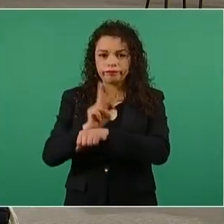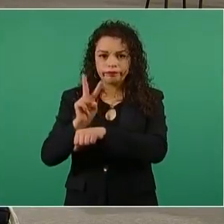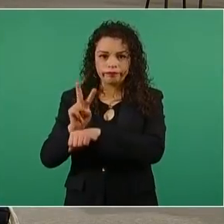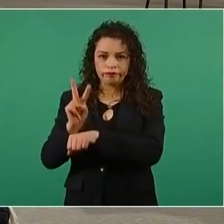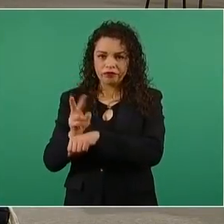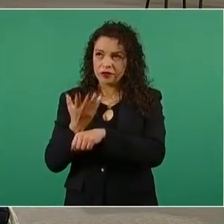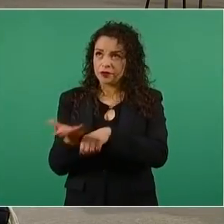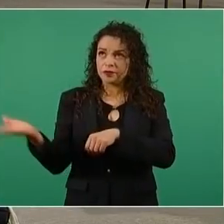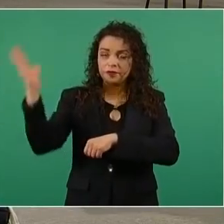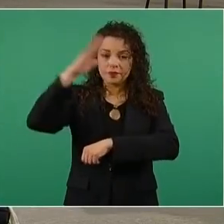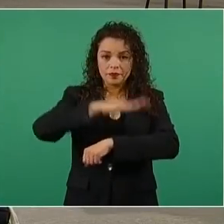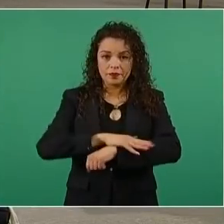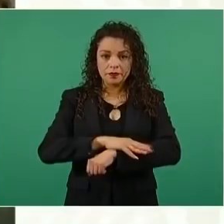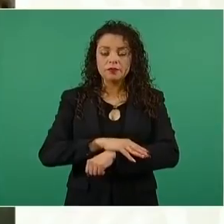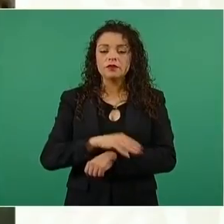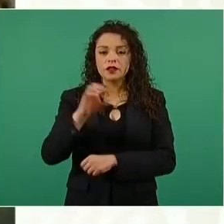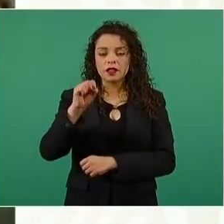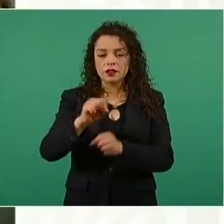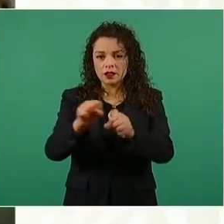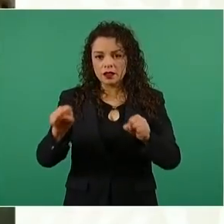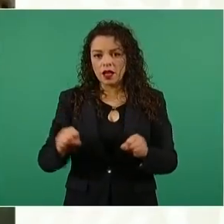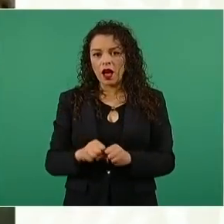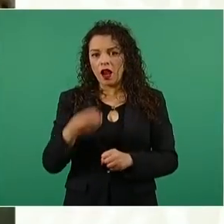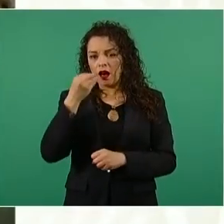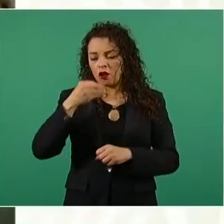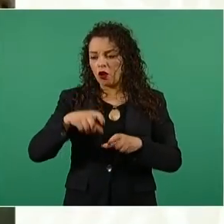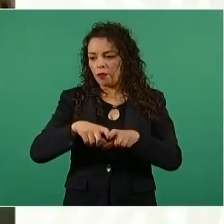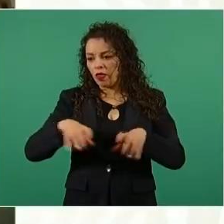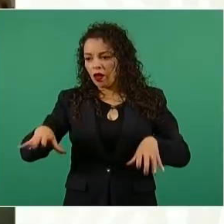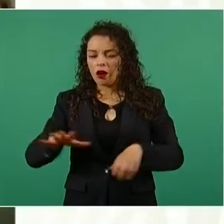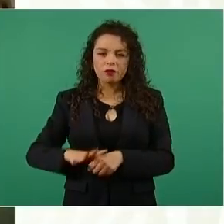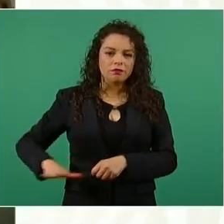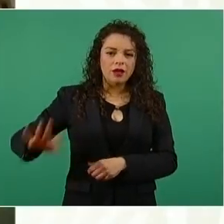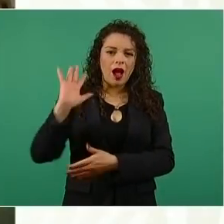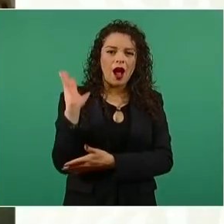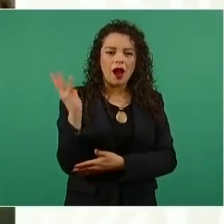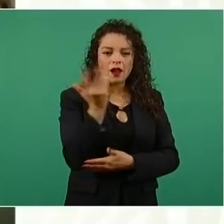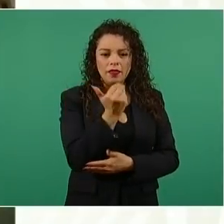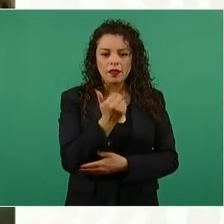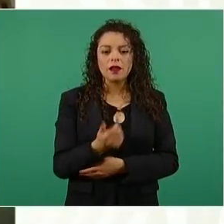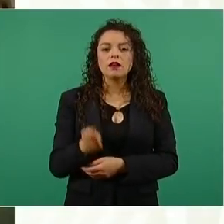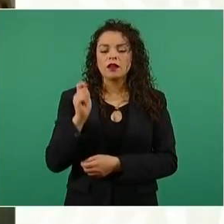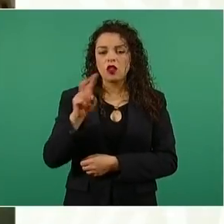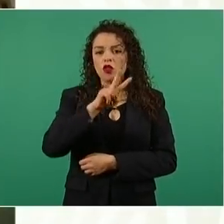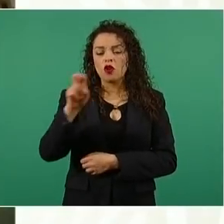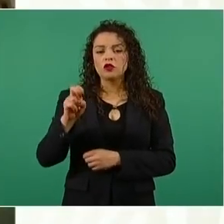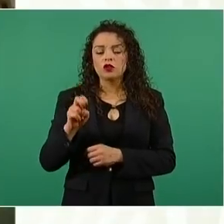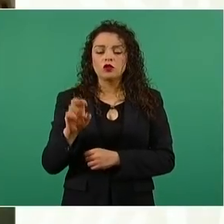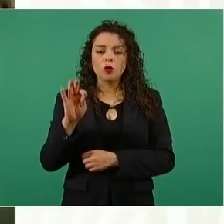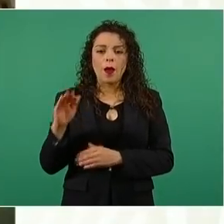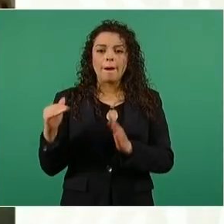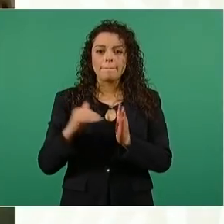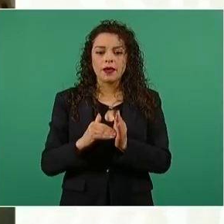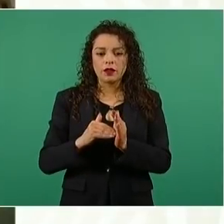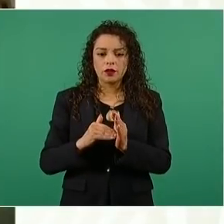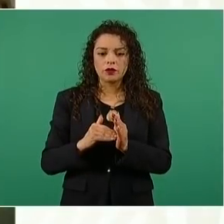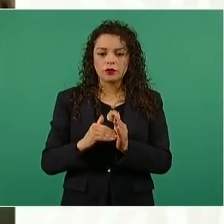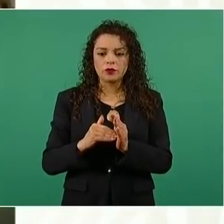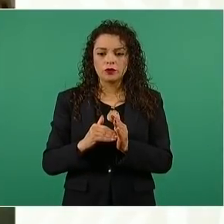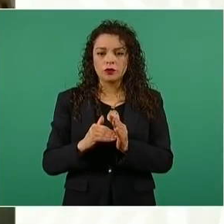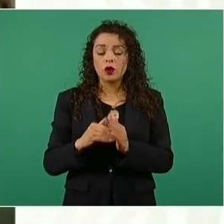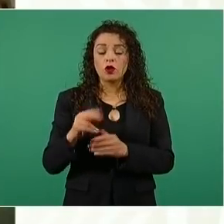horas, amplia sala, comedor, jardín frontal, construcción 240 metros, superficie 240